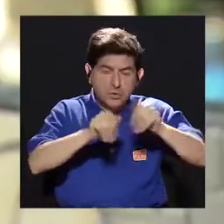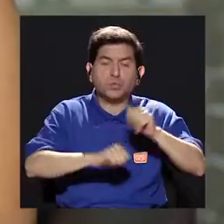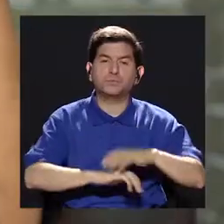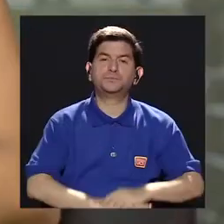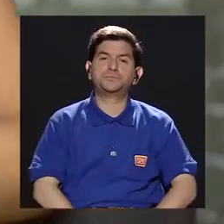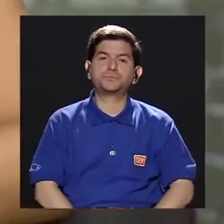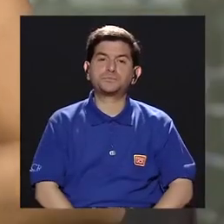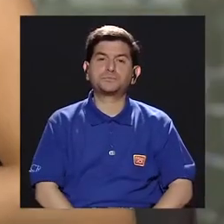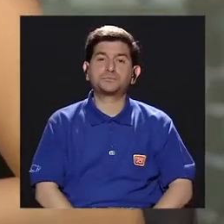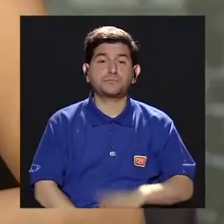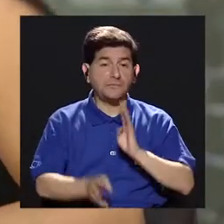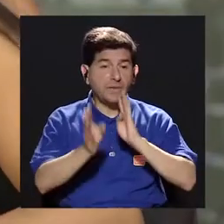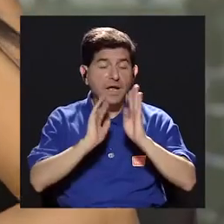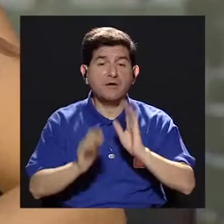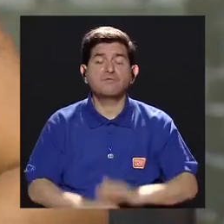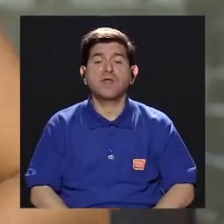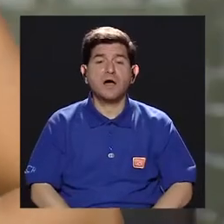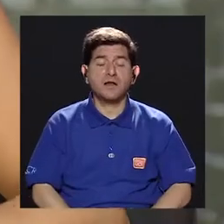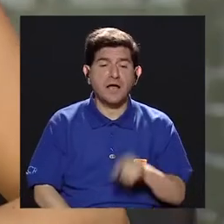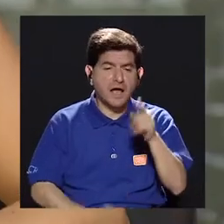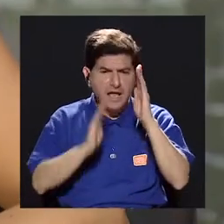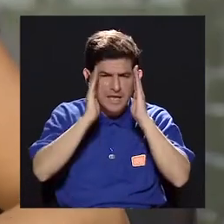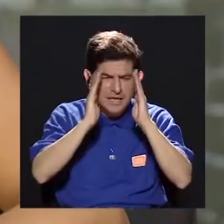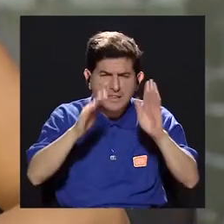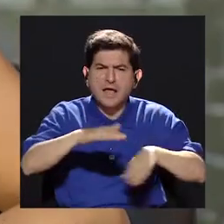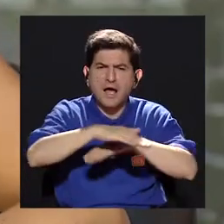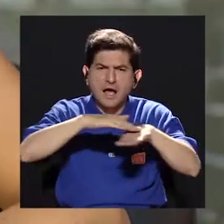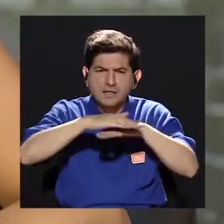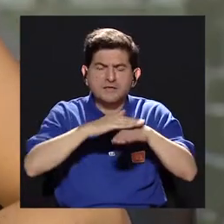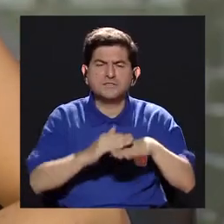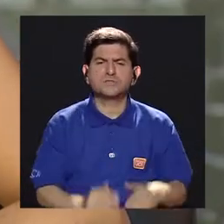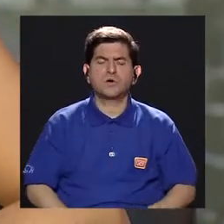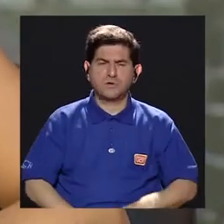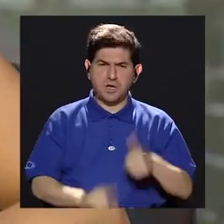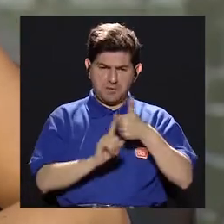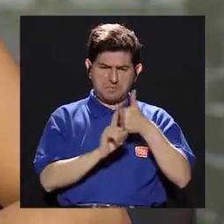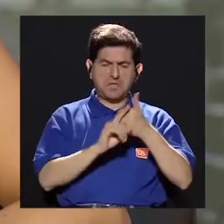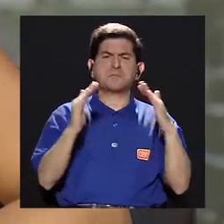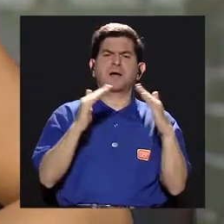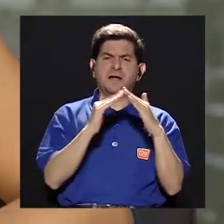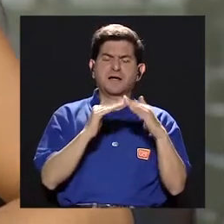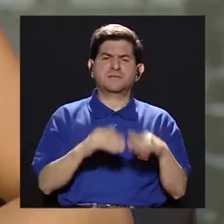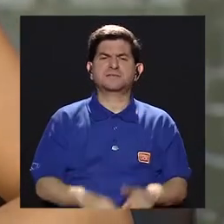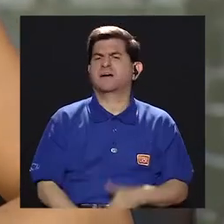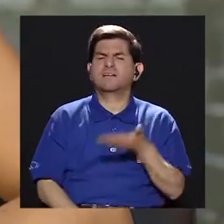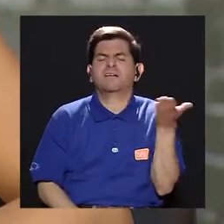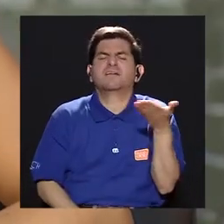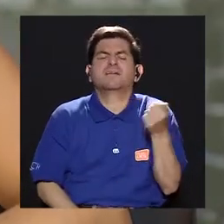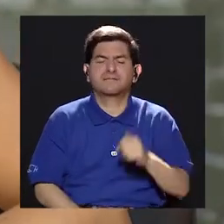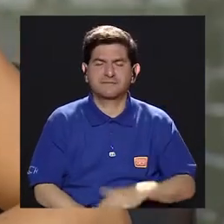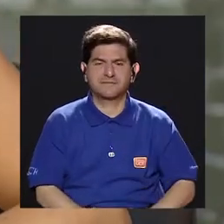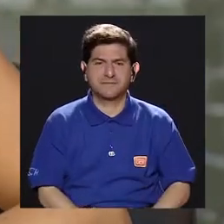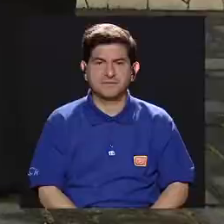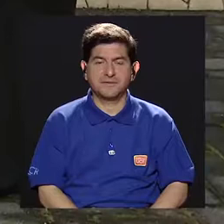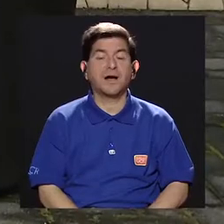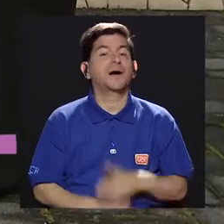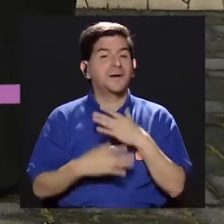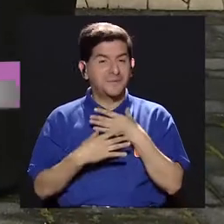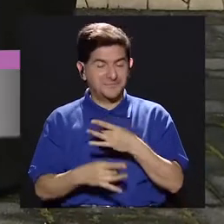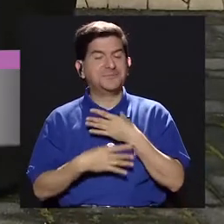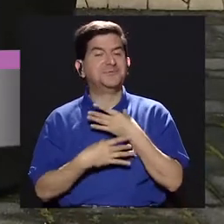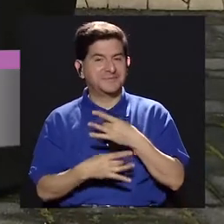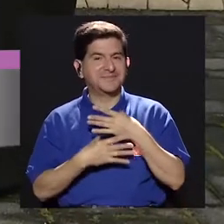también. Si hablamos de cuidados básicos que podemos hacer en nuestra casa, lo más básico, ¿qué sería?